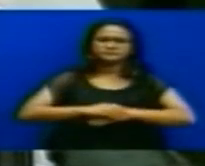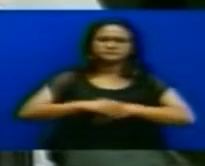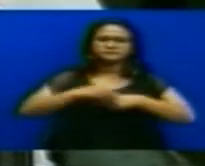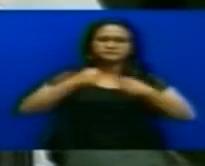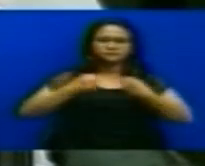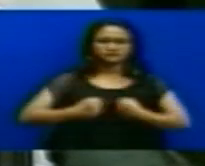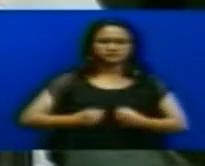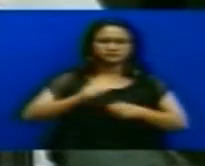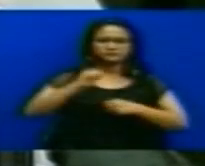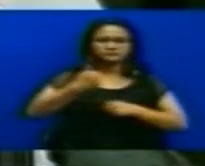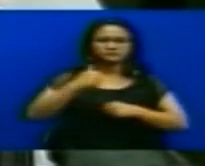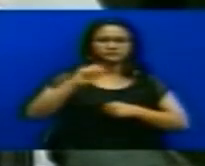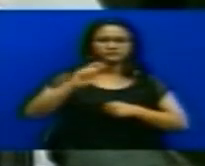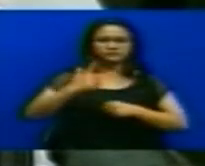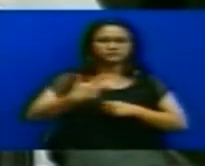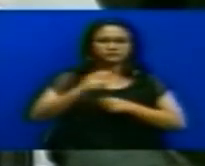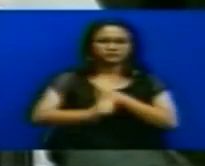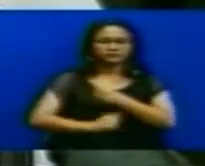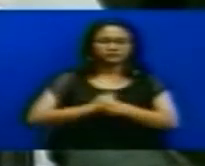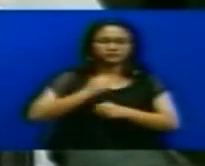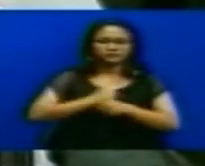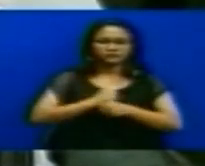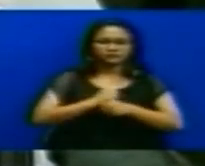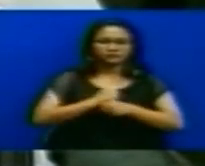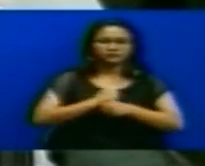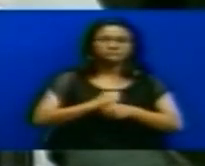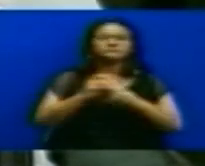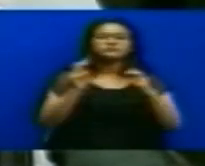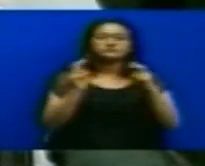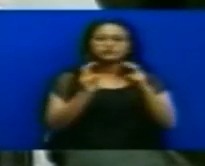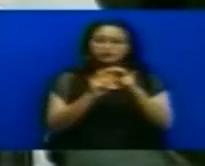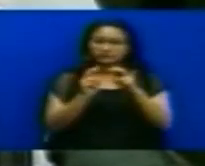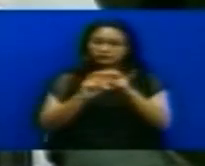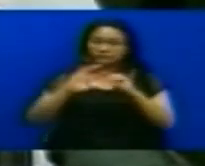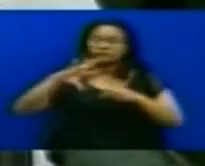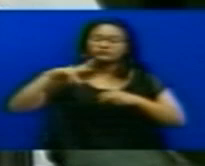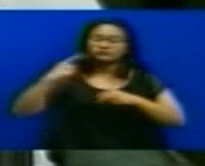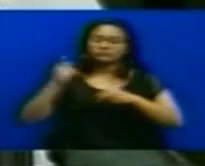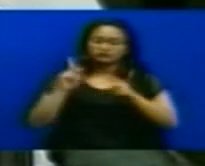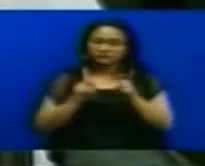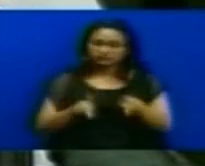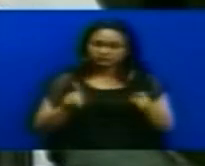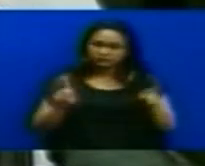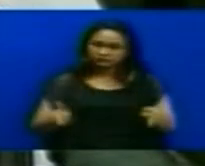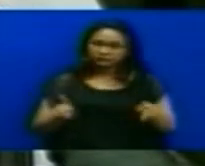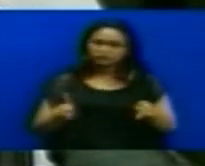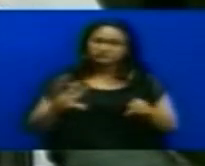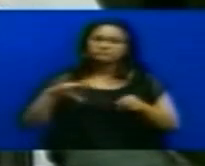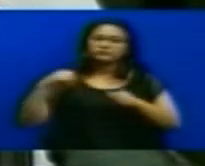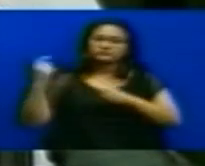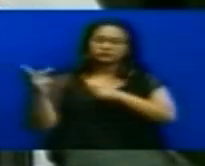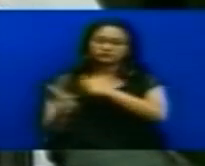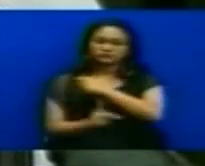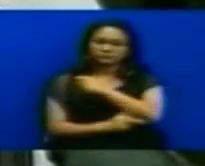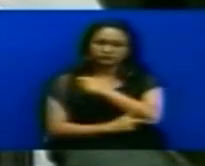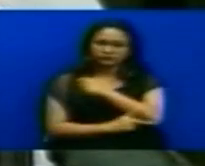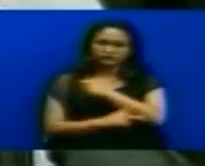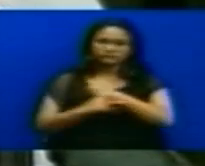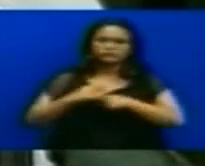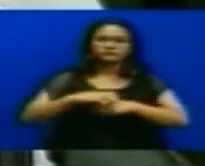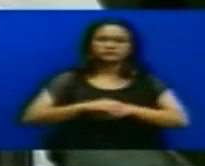68 años de edad, contacto con caso importado, que se encuentra